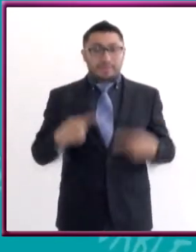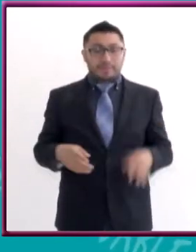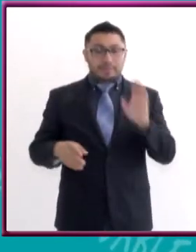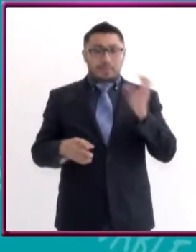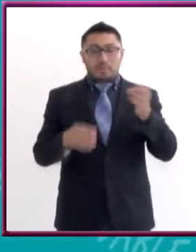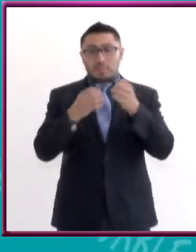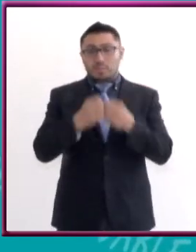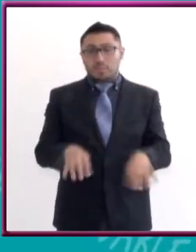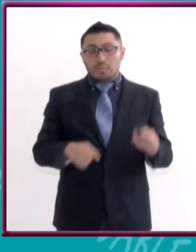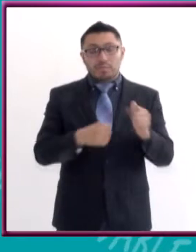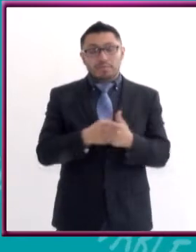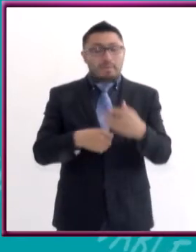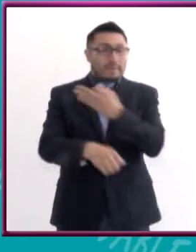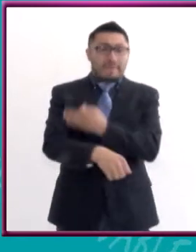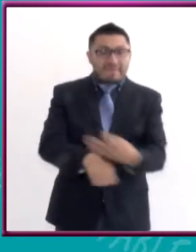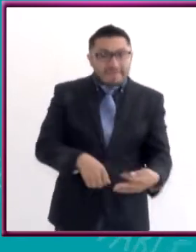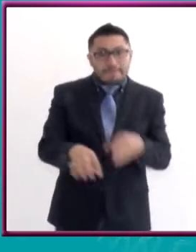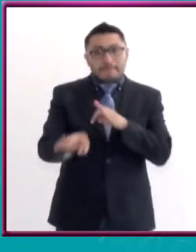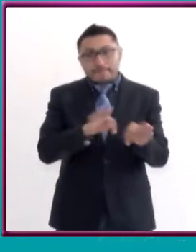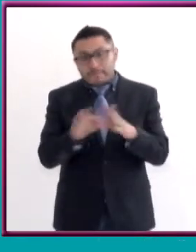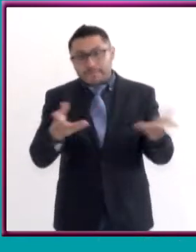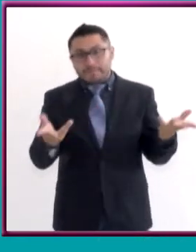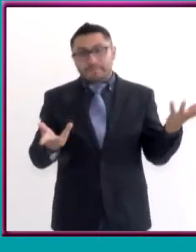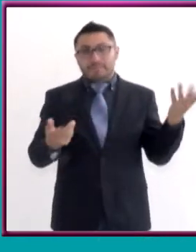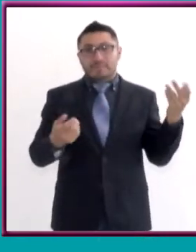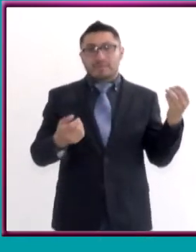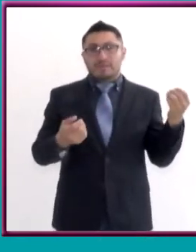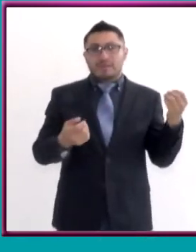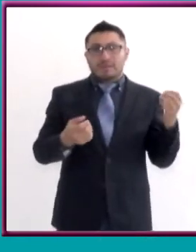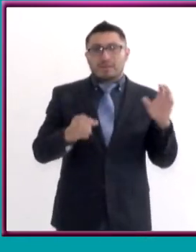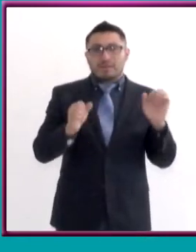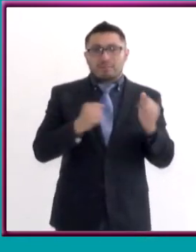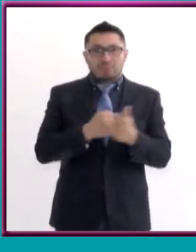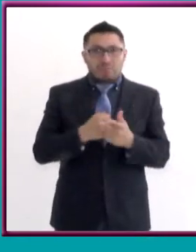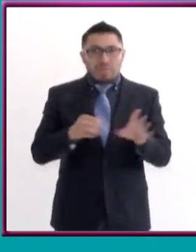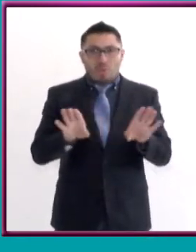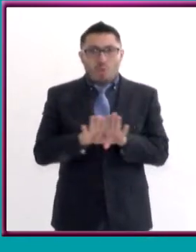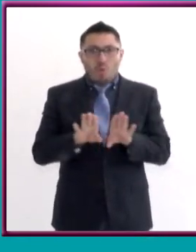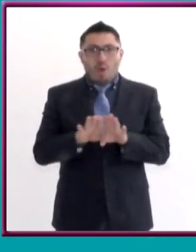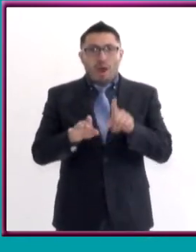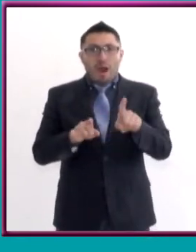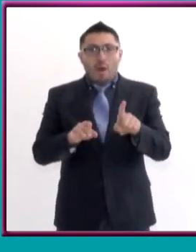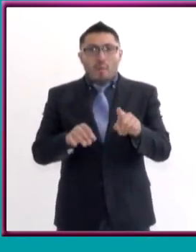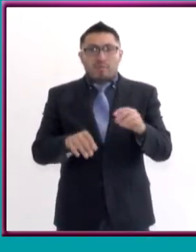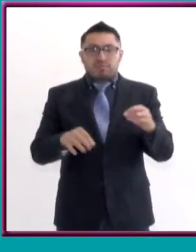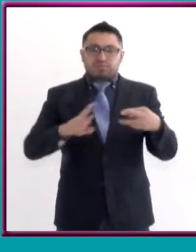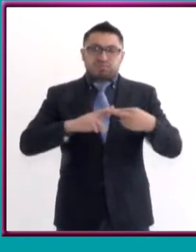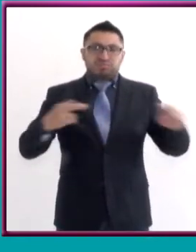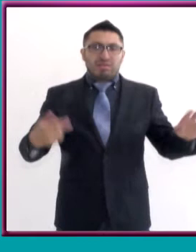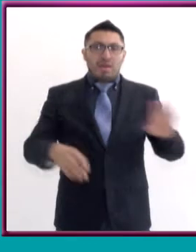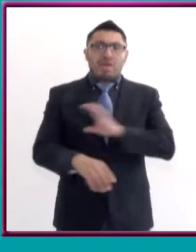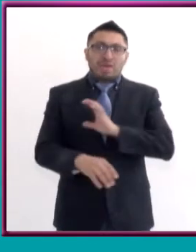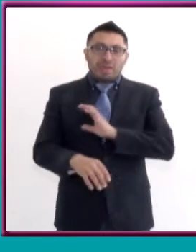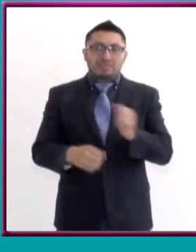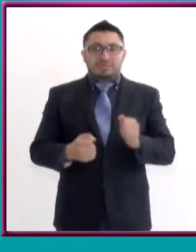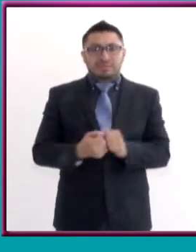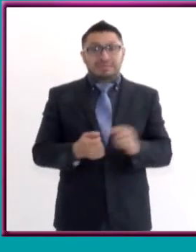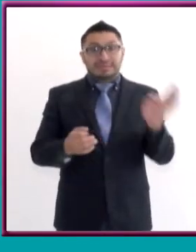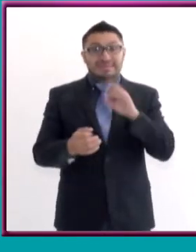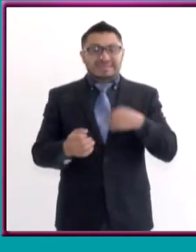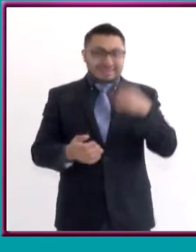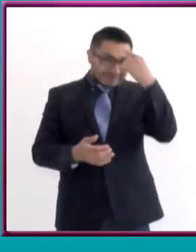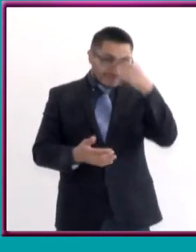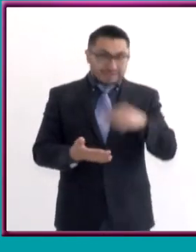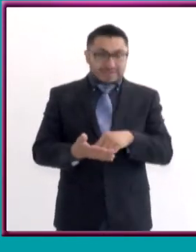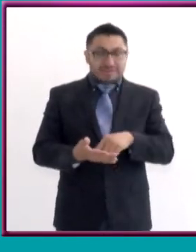pérdida, ya sea un familiar, un trabajo o algo que tengas una relación afectuosa. Que sí, creo